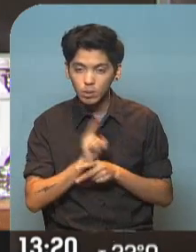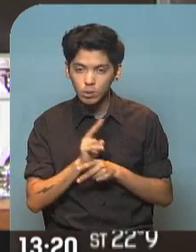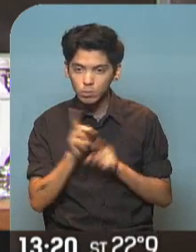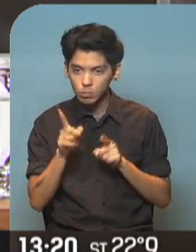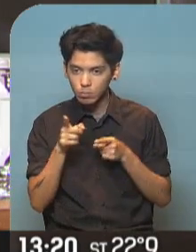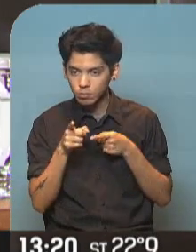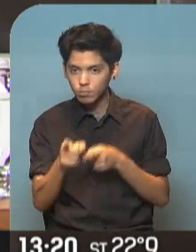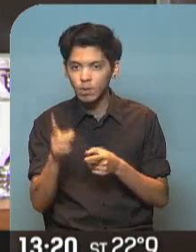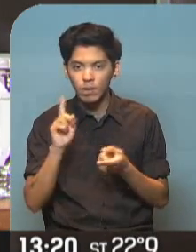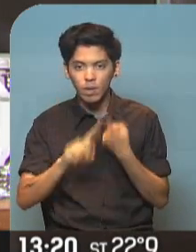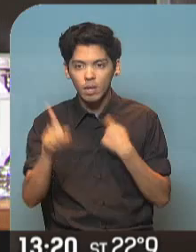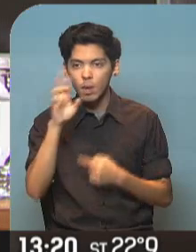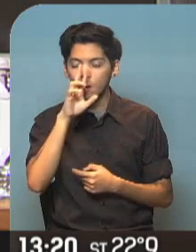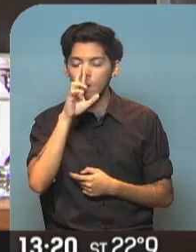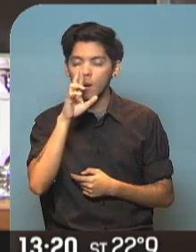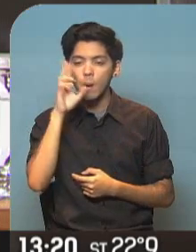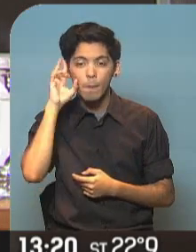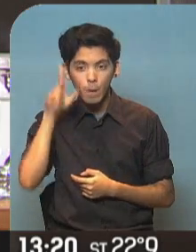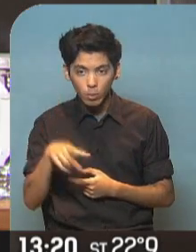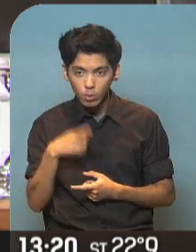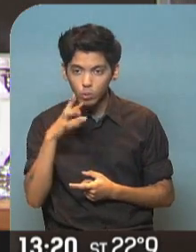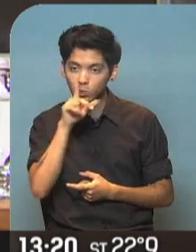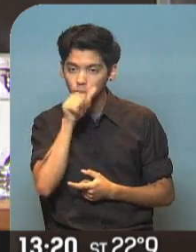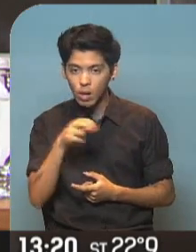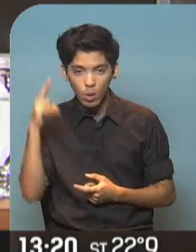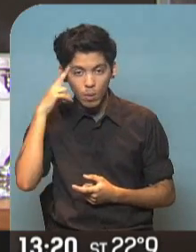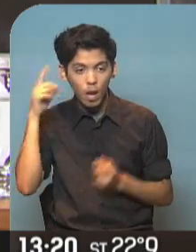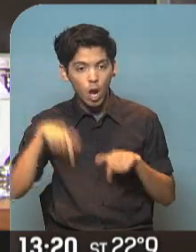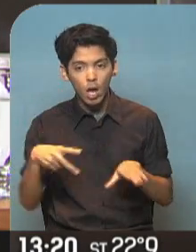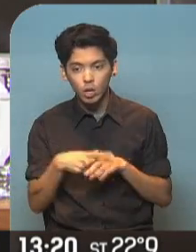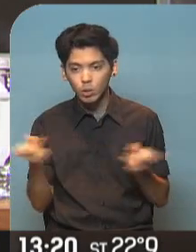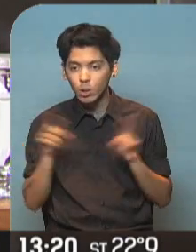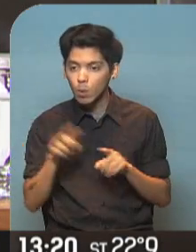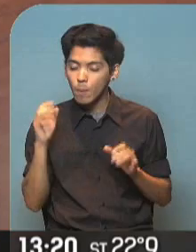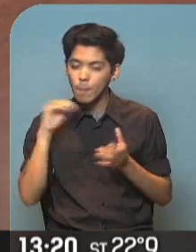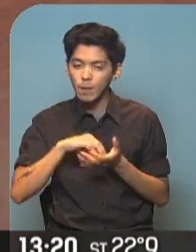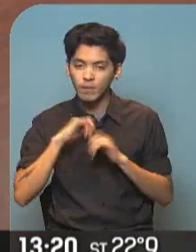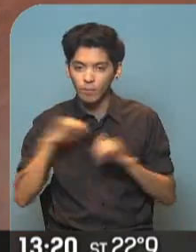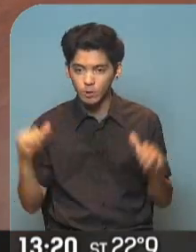directas a Perú, ¿no?, que es la ruta 9. Vamos a irnos a un corte, cuando volvamos, más información. Dale.